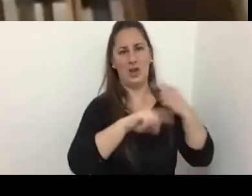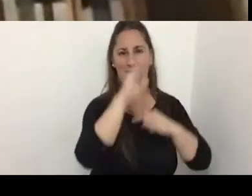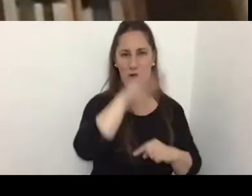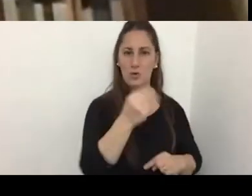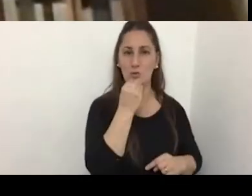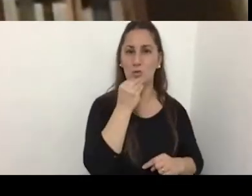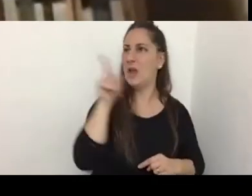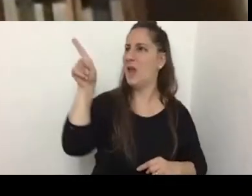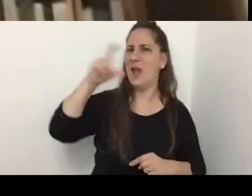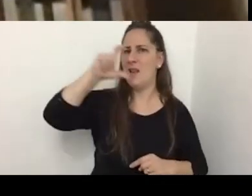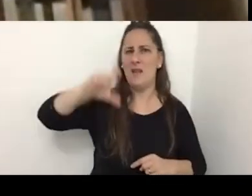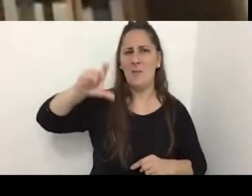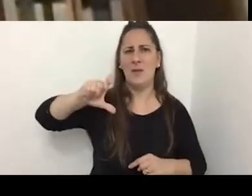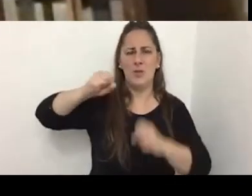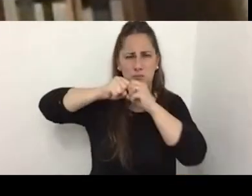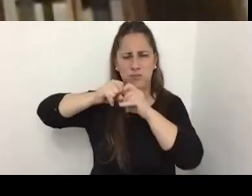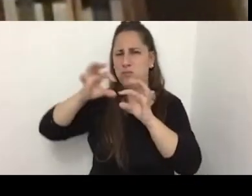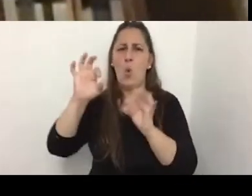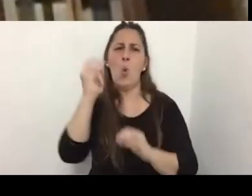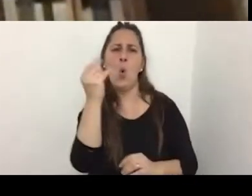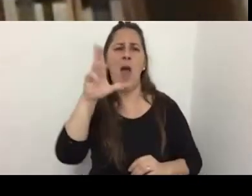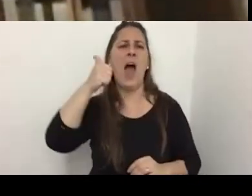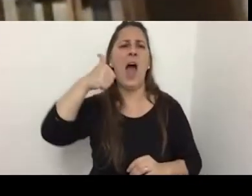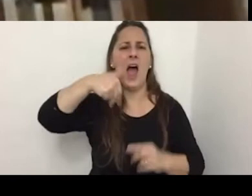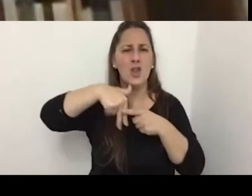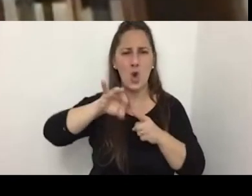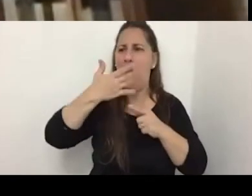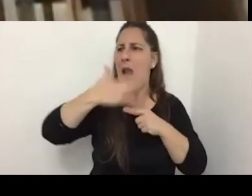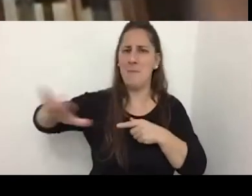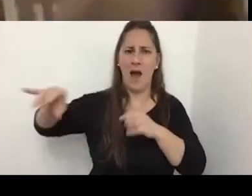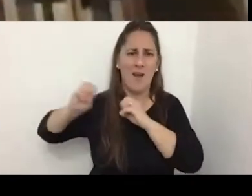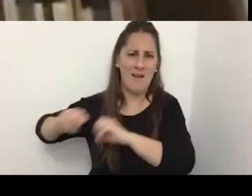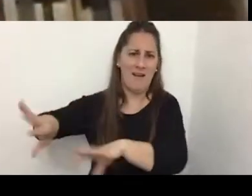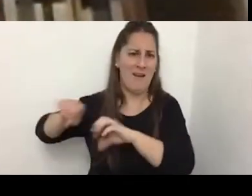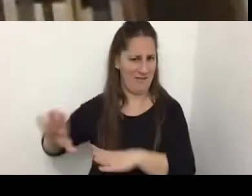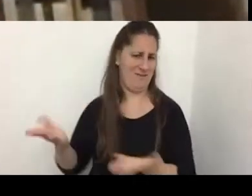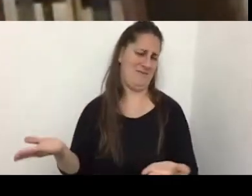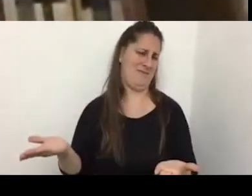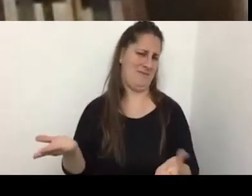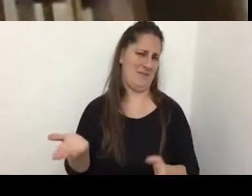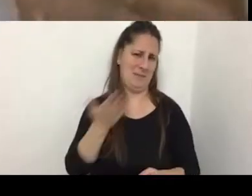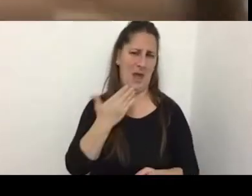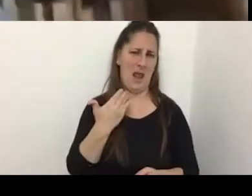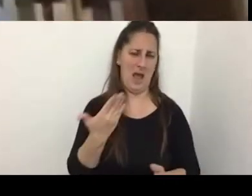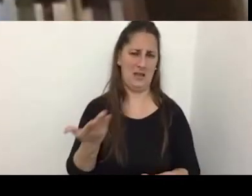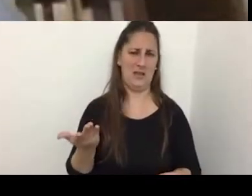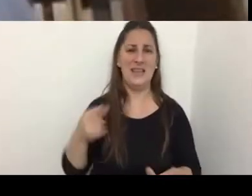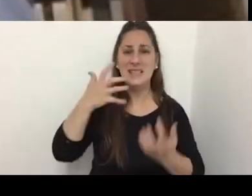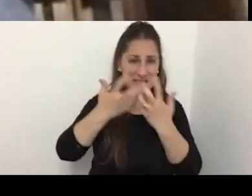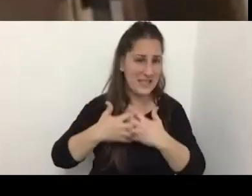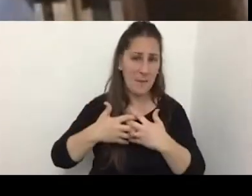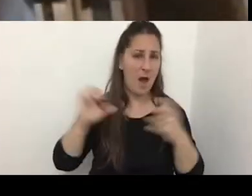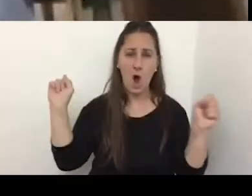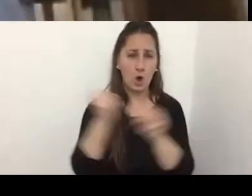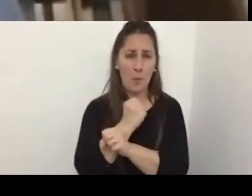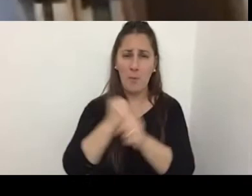al océano. Por favor, terminemos con la hipocresía y con las mentiras. Este sistema está destruyendo todo, por eso